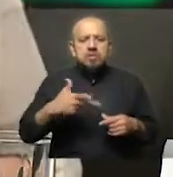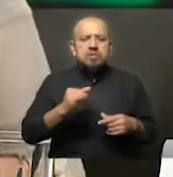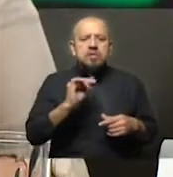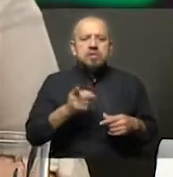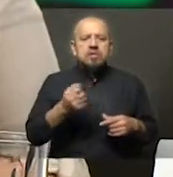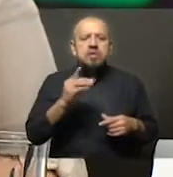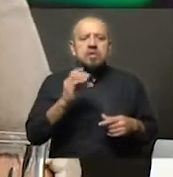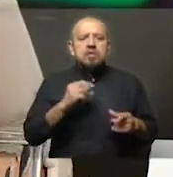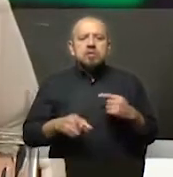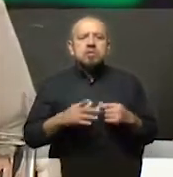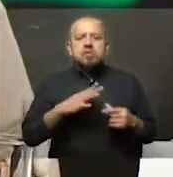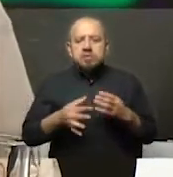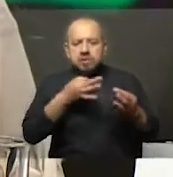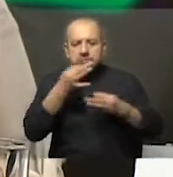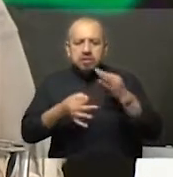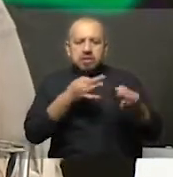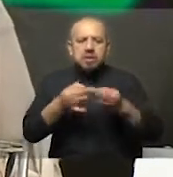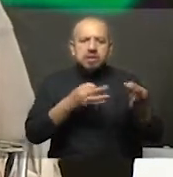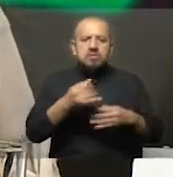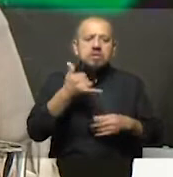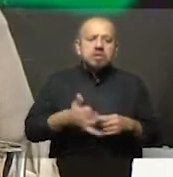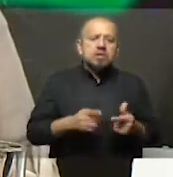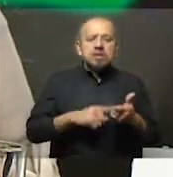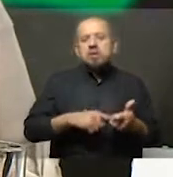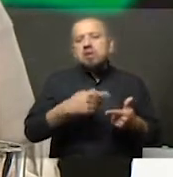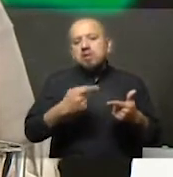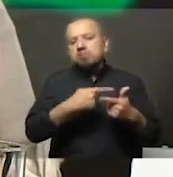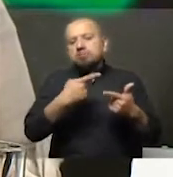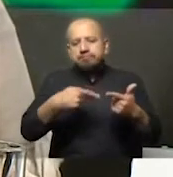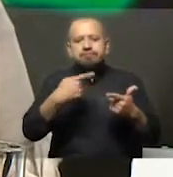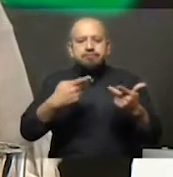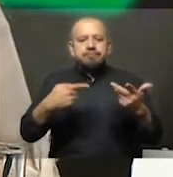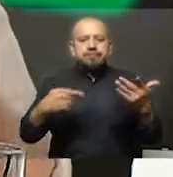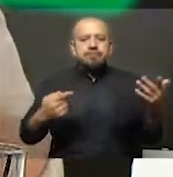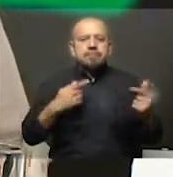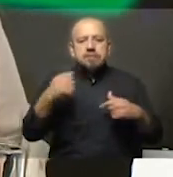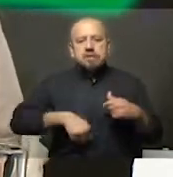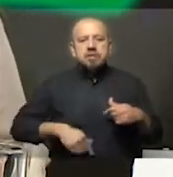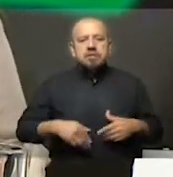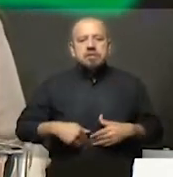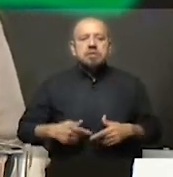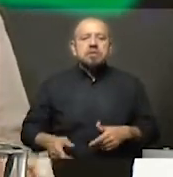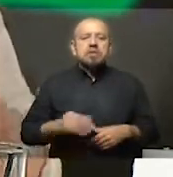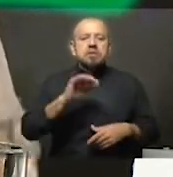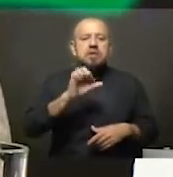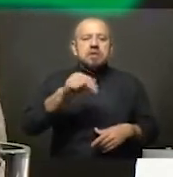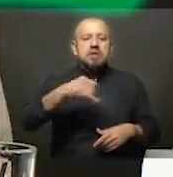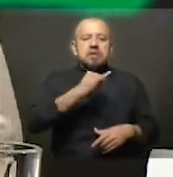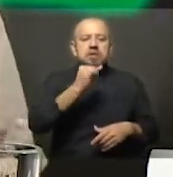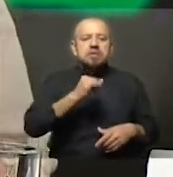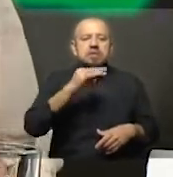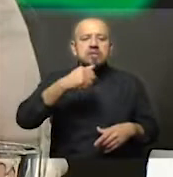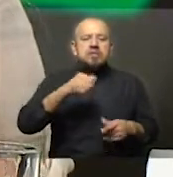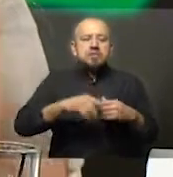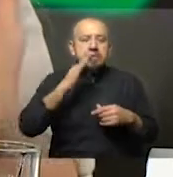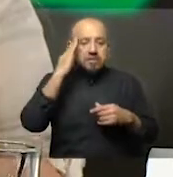Cardo Mariano y ya tenés que explicarle que tiene Siri Marina que la silimarina actúa sobre las enzimas hepáticas y que eso es lo que lo va a mejorar la persona tiene